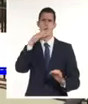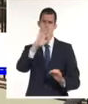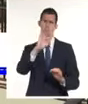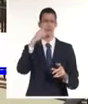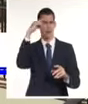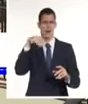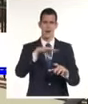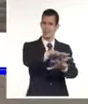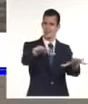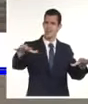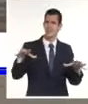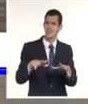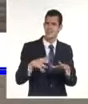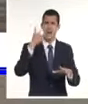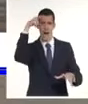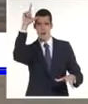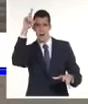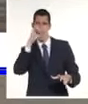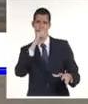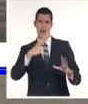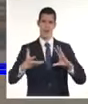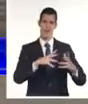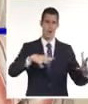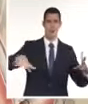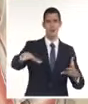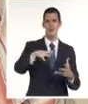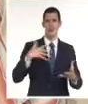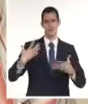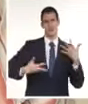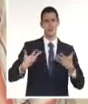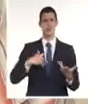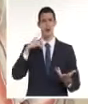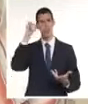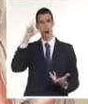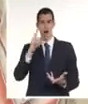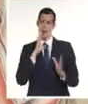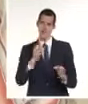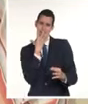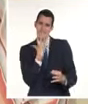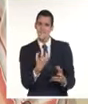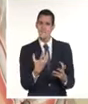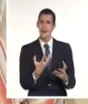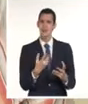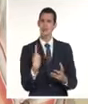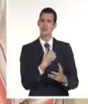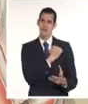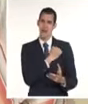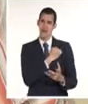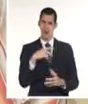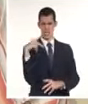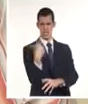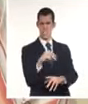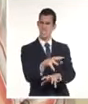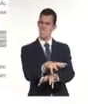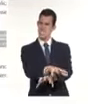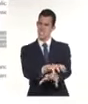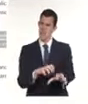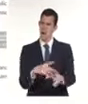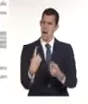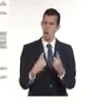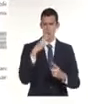ganaderos. Tampoco se pretende para nada el maltrato animal. El propio decreto recoge cómo llevarlo adelante, cómo hacerlo de la mejor manera